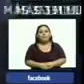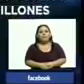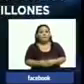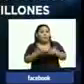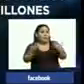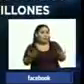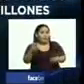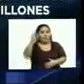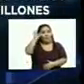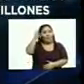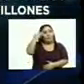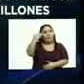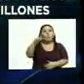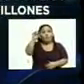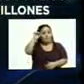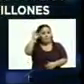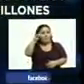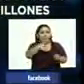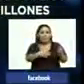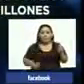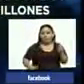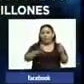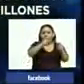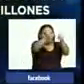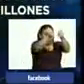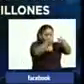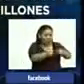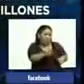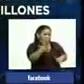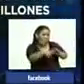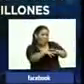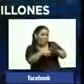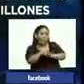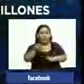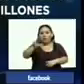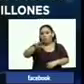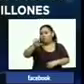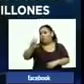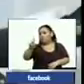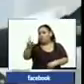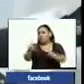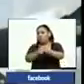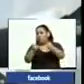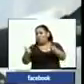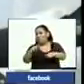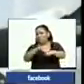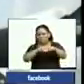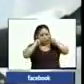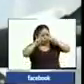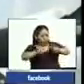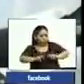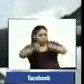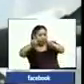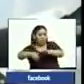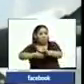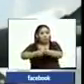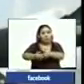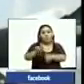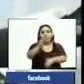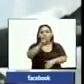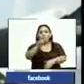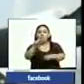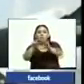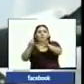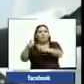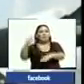El exmandatario es acusado de haber desviado del erario público más de 351 millones de dólares. Las investigaciones se iniciaron en 2016